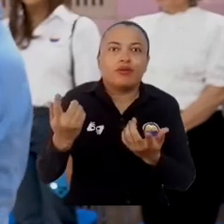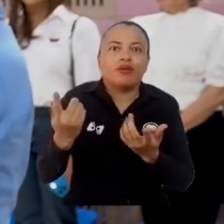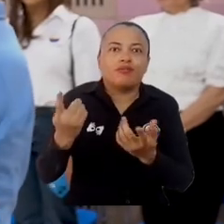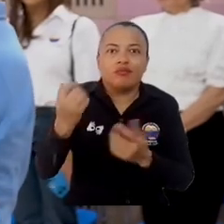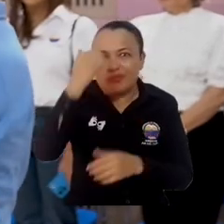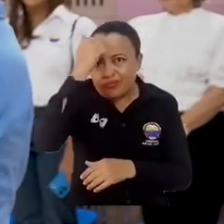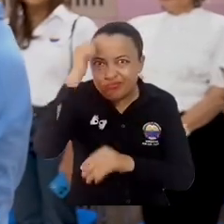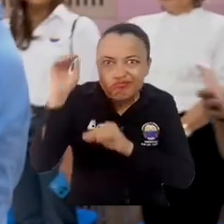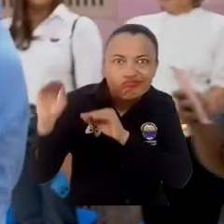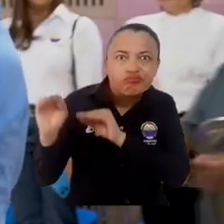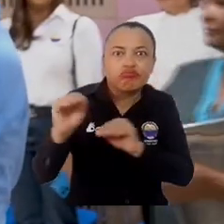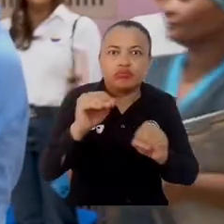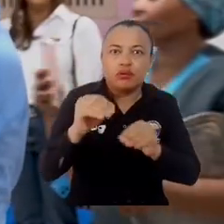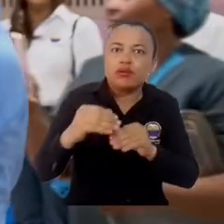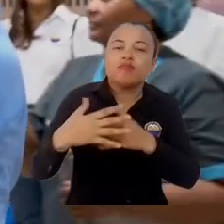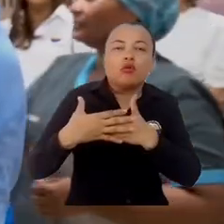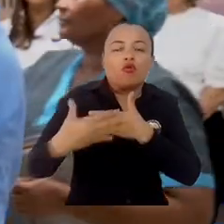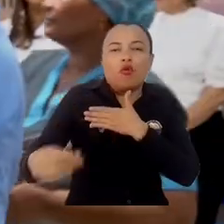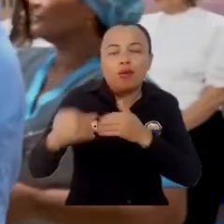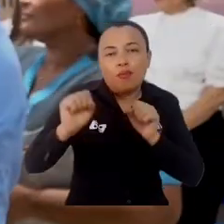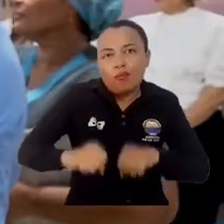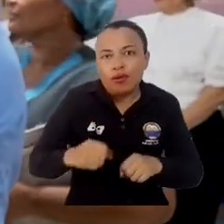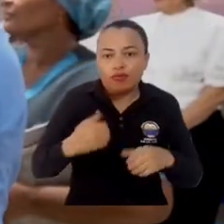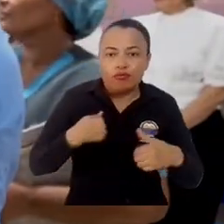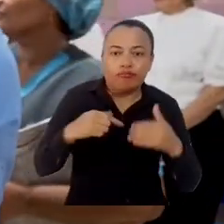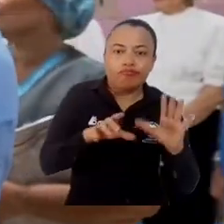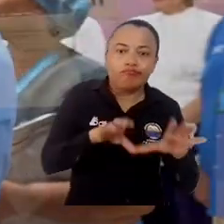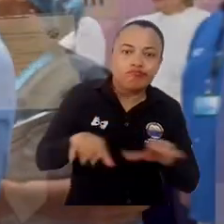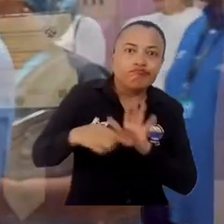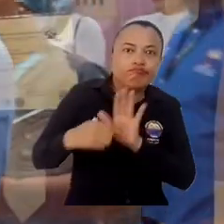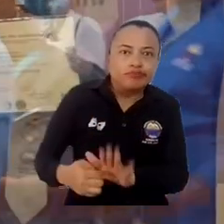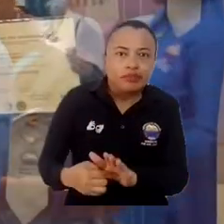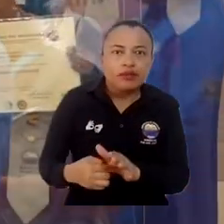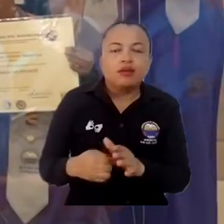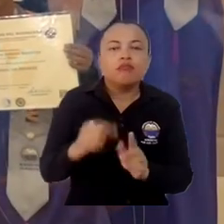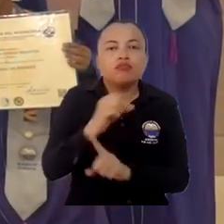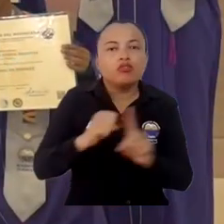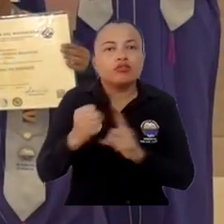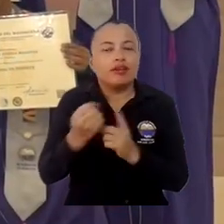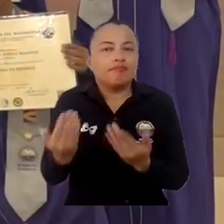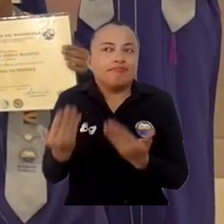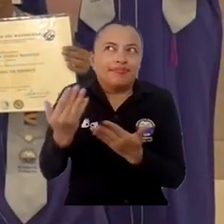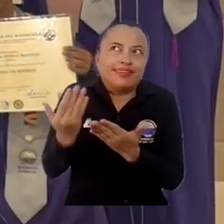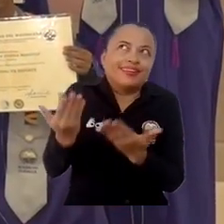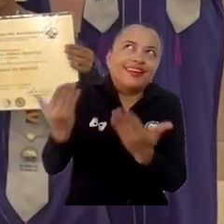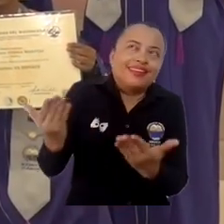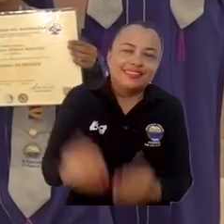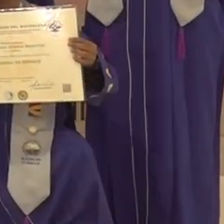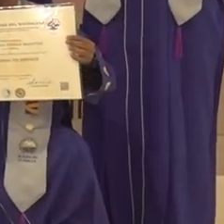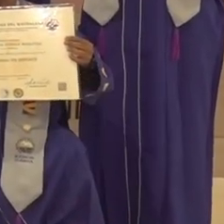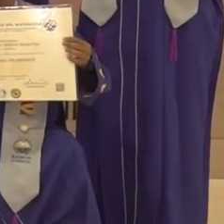personas, otros instructores sigan este camino, este ejemplo, que la sociedad lo va a premiar.